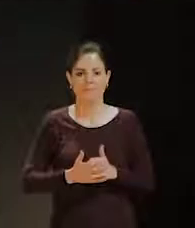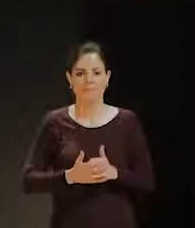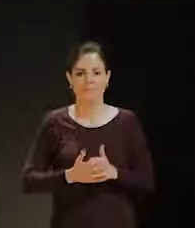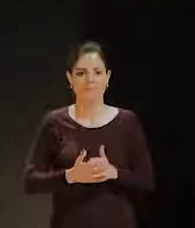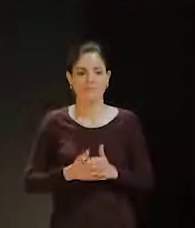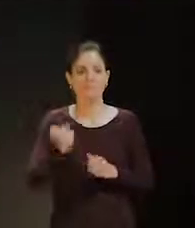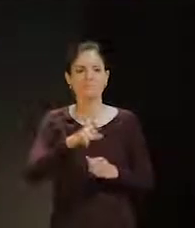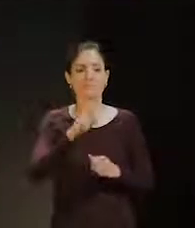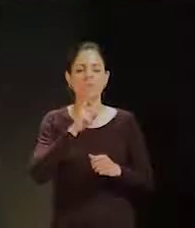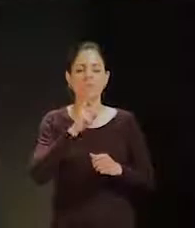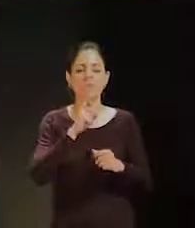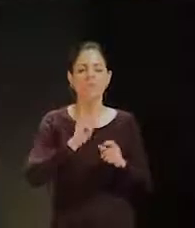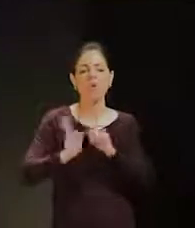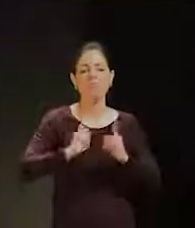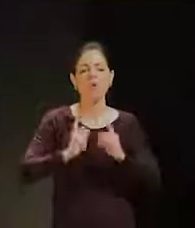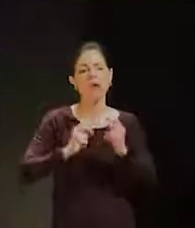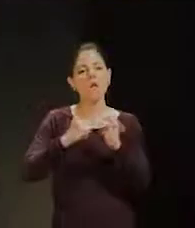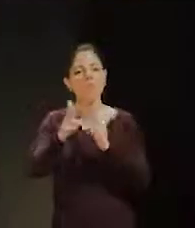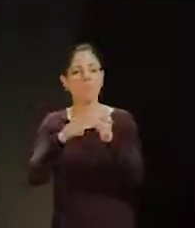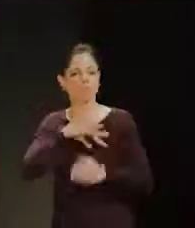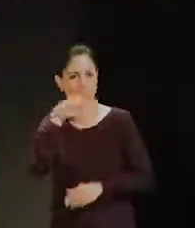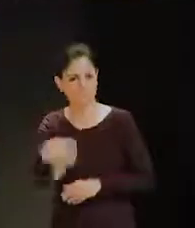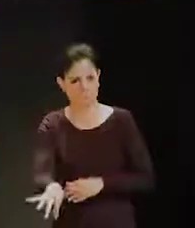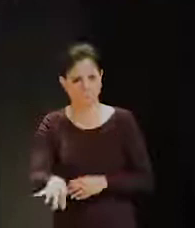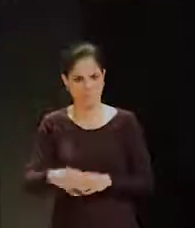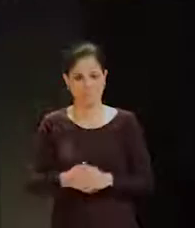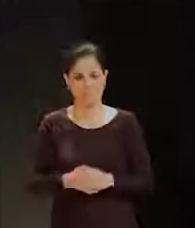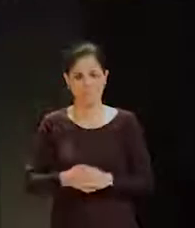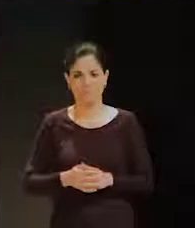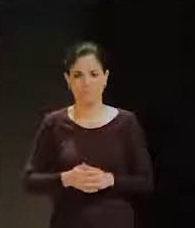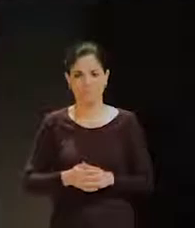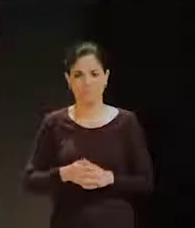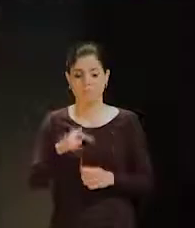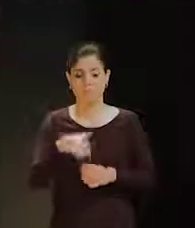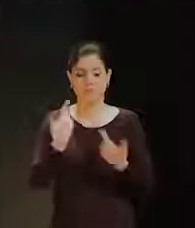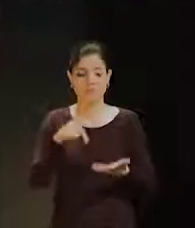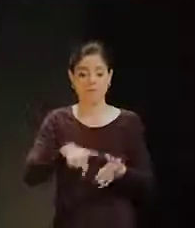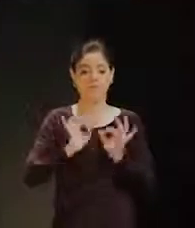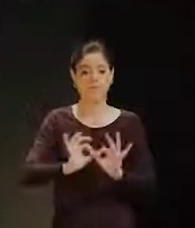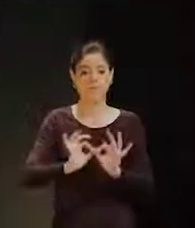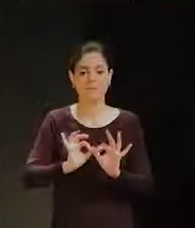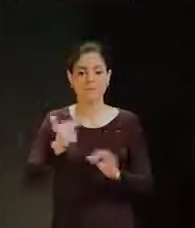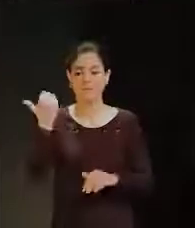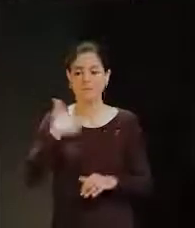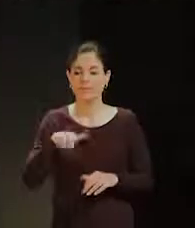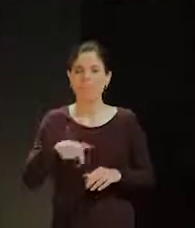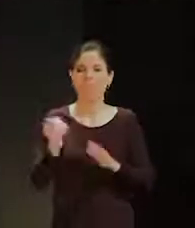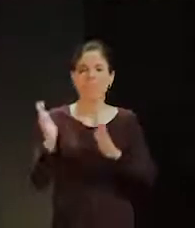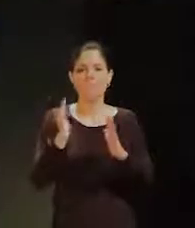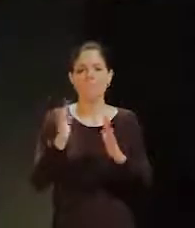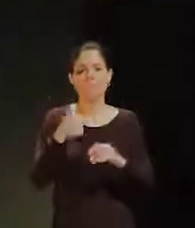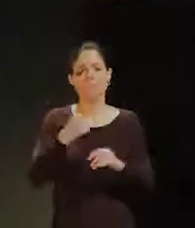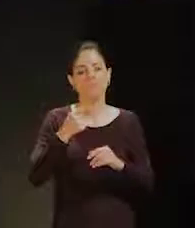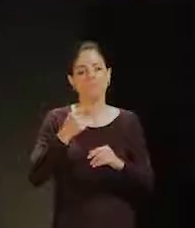y construir un diálogo juntos. Poi, en este momento, y estoy también en un momento un poco